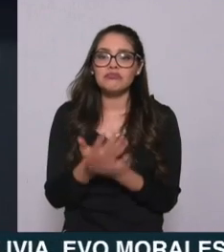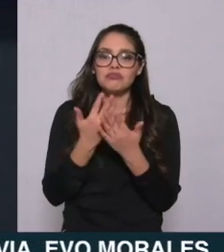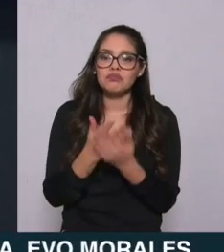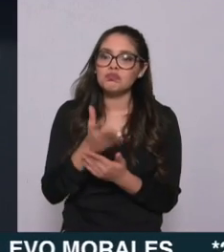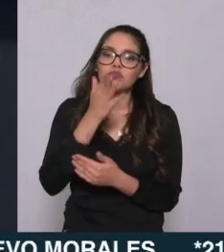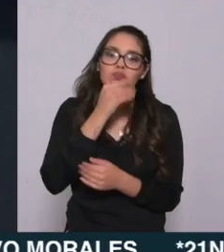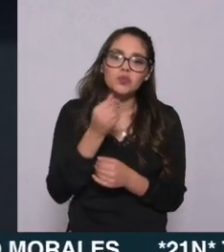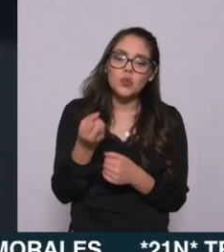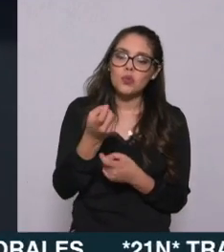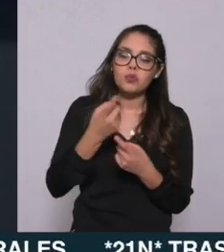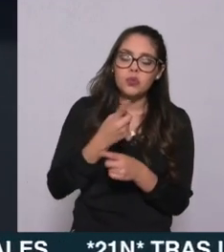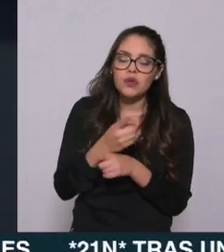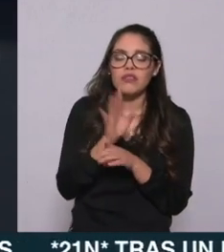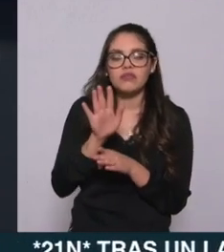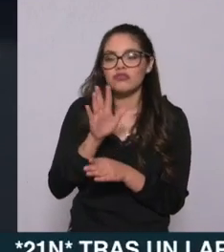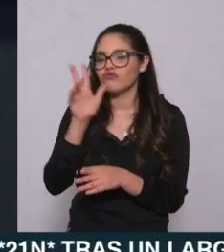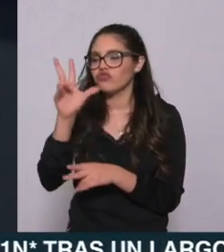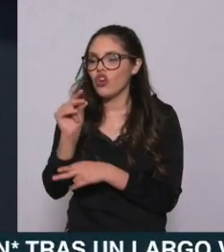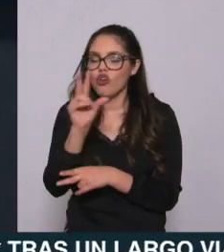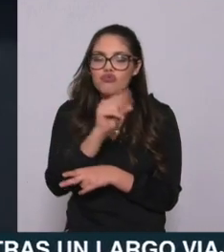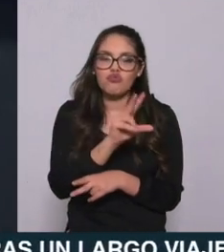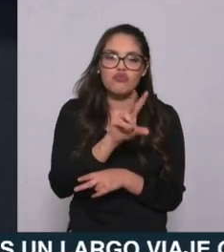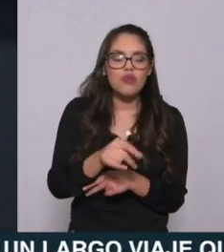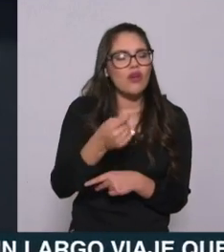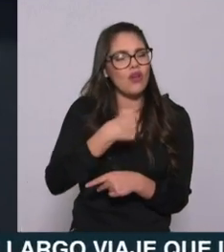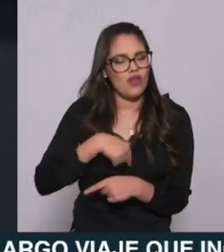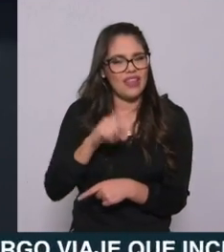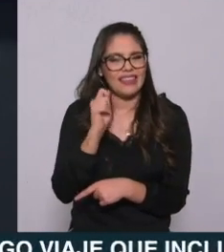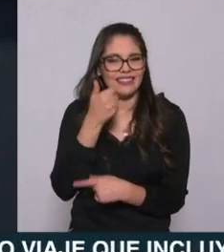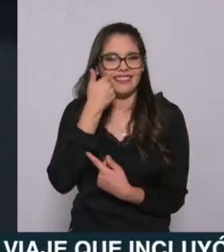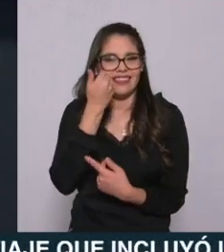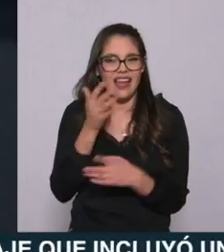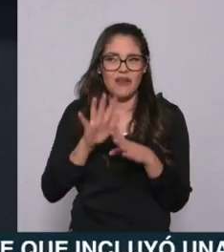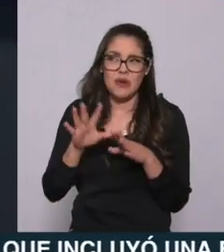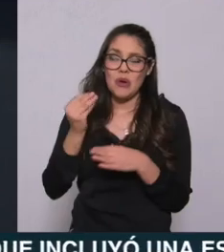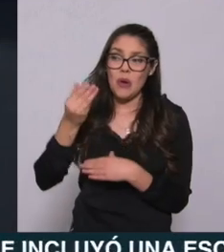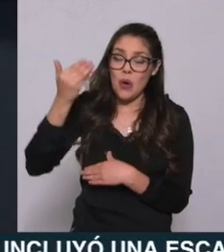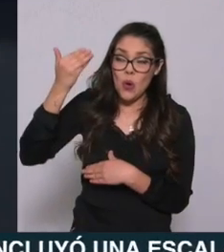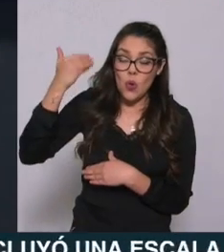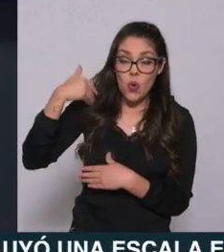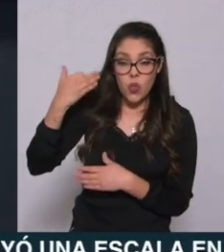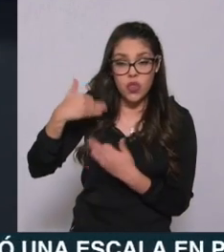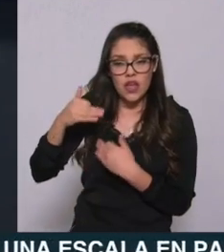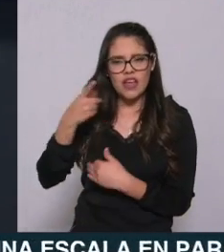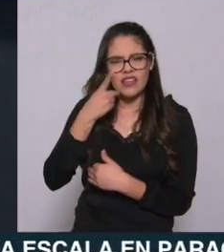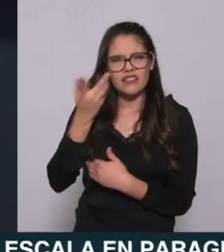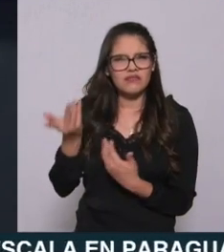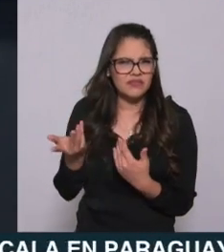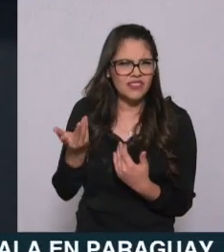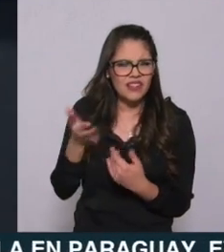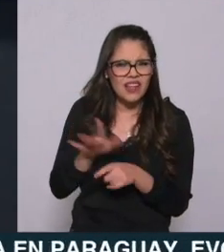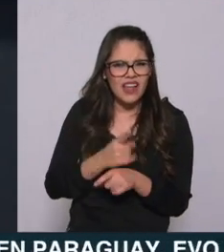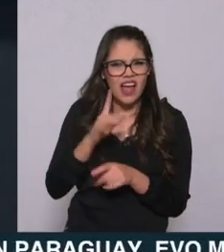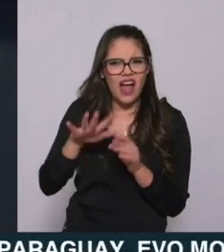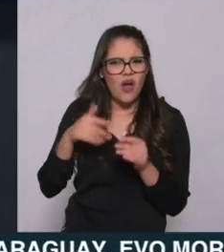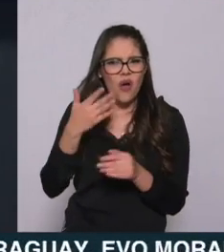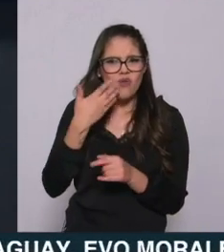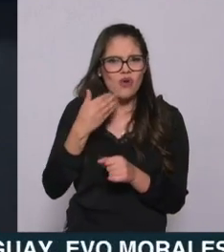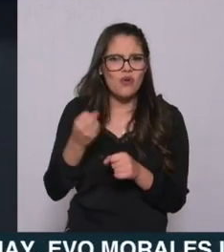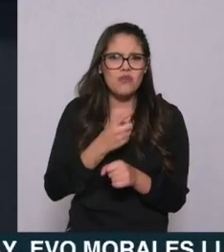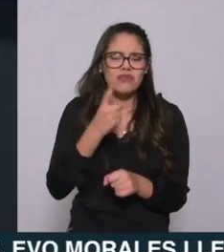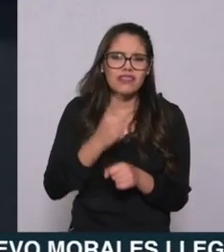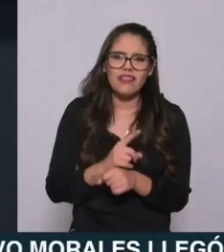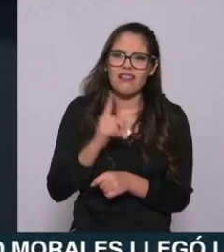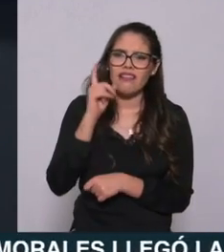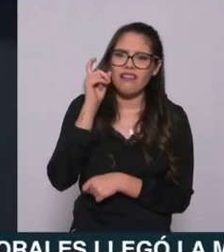hemos nosotros como desde hace mucho tiempo decimos, ¿por qué no encontramos una oportunidad, ¿no? A